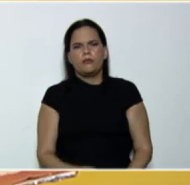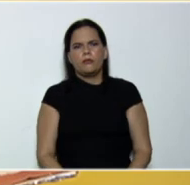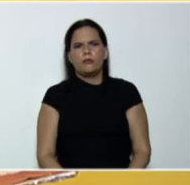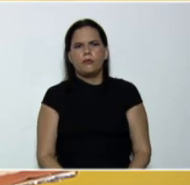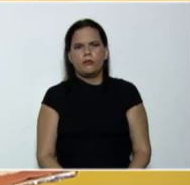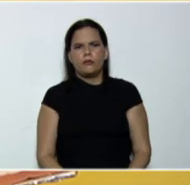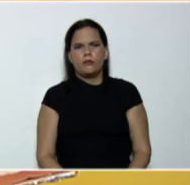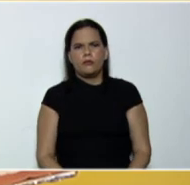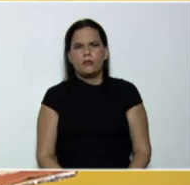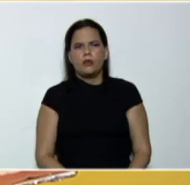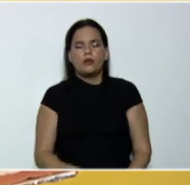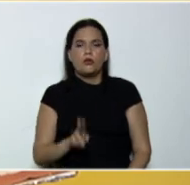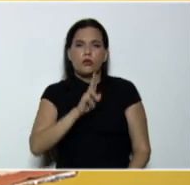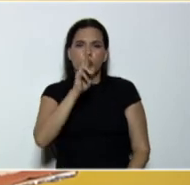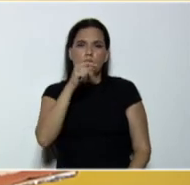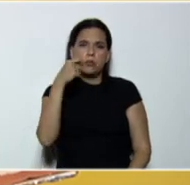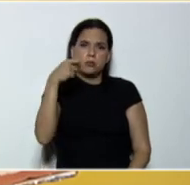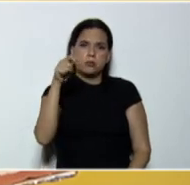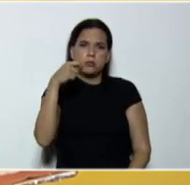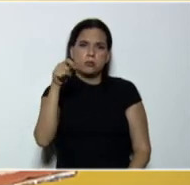Vamos a utilizar lápiz.